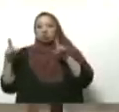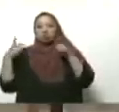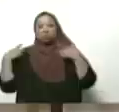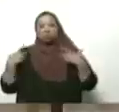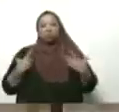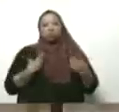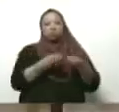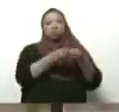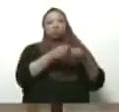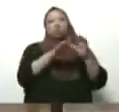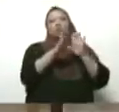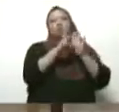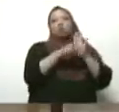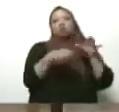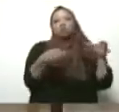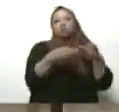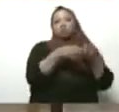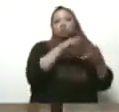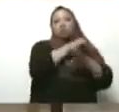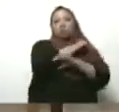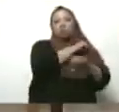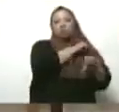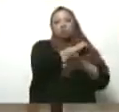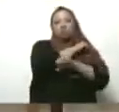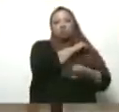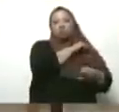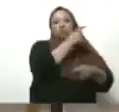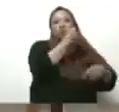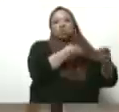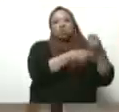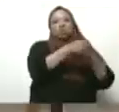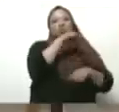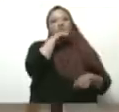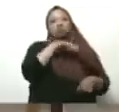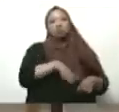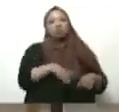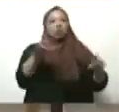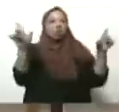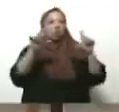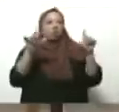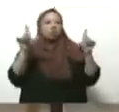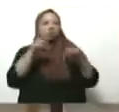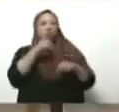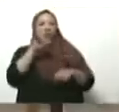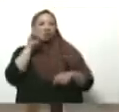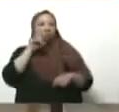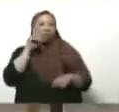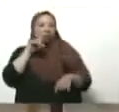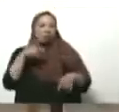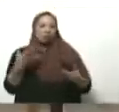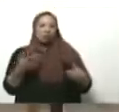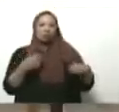criminales no como lo que estás narco series estás lamentable